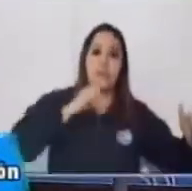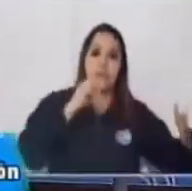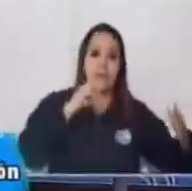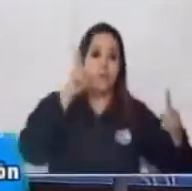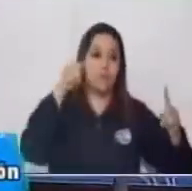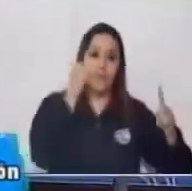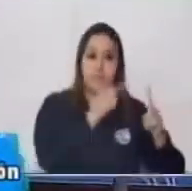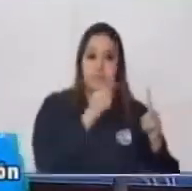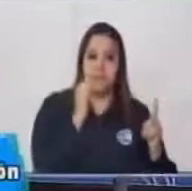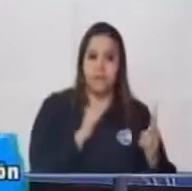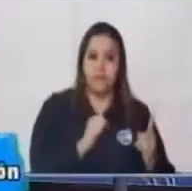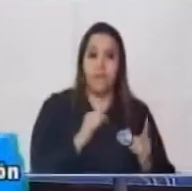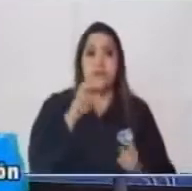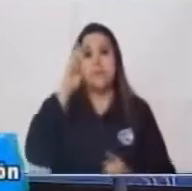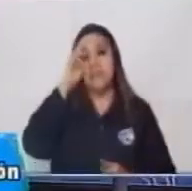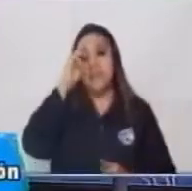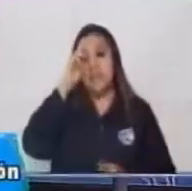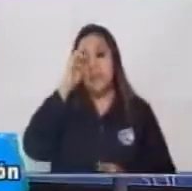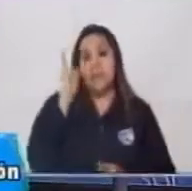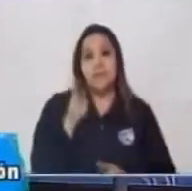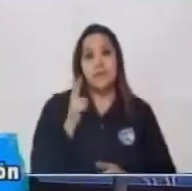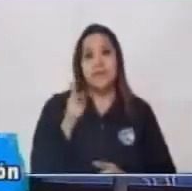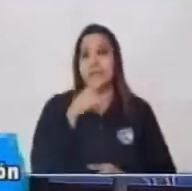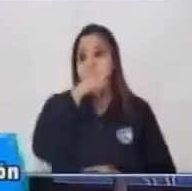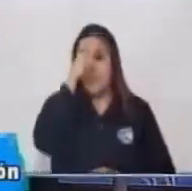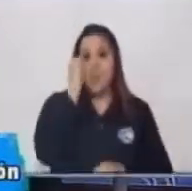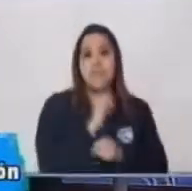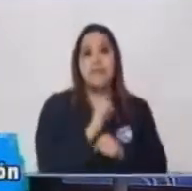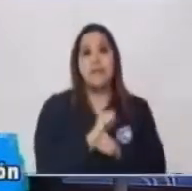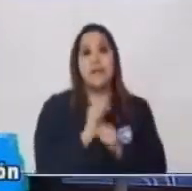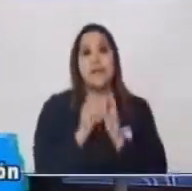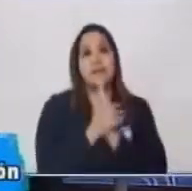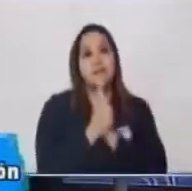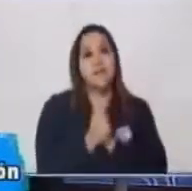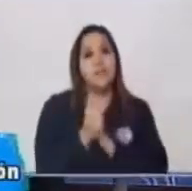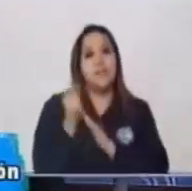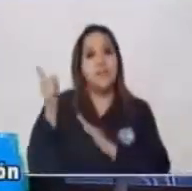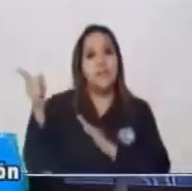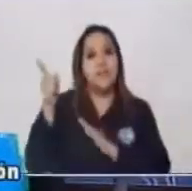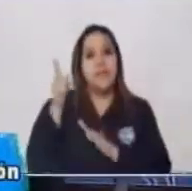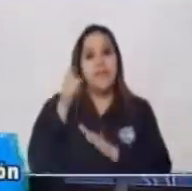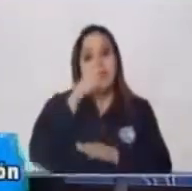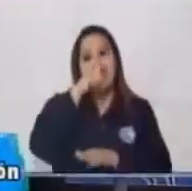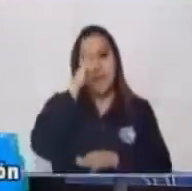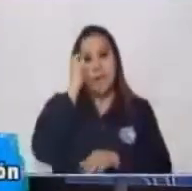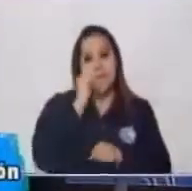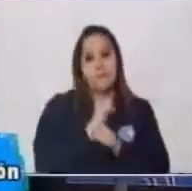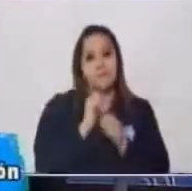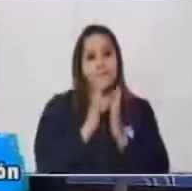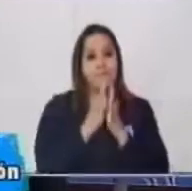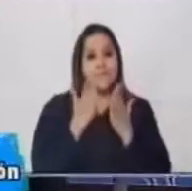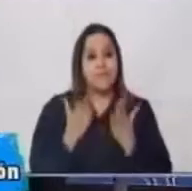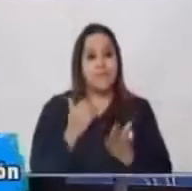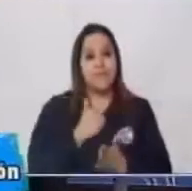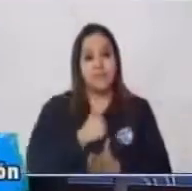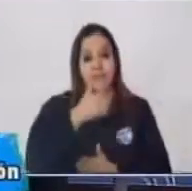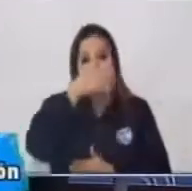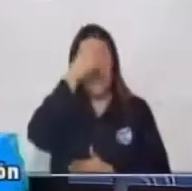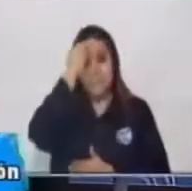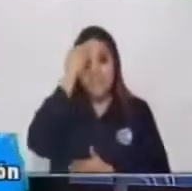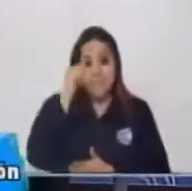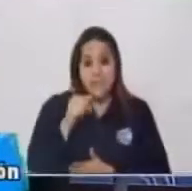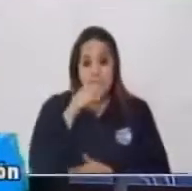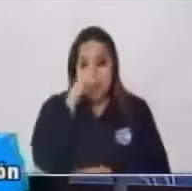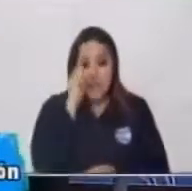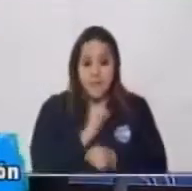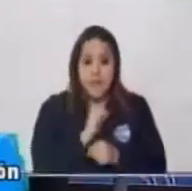directo. Entonces recuerda trabajar en tu guía de autoaprendizaje y las oraciones que no encuentres en la guía las puedes trabajar también en tu